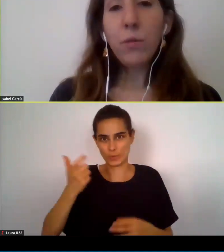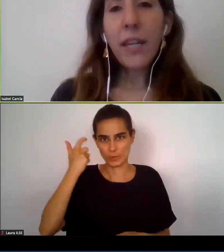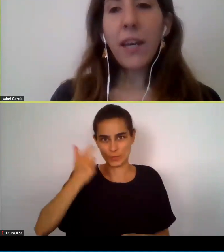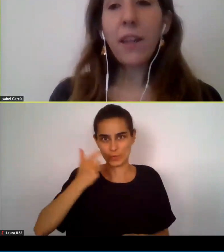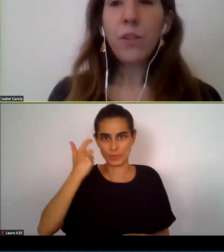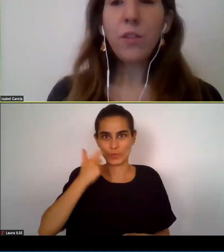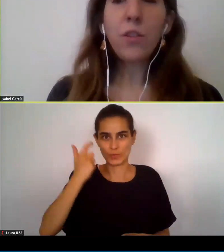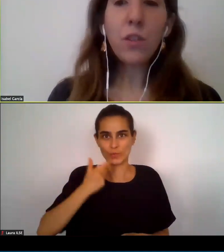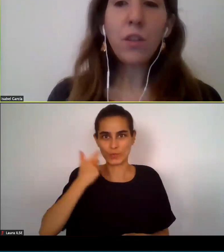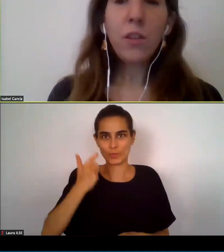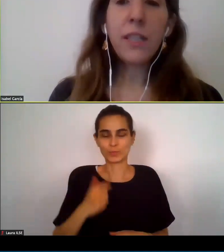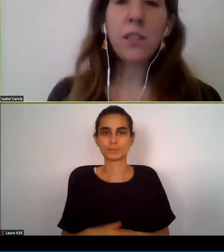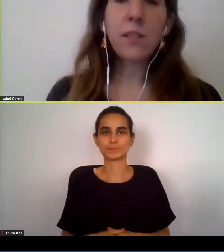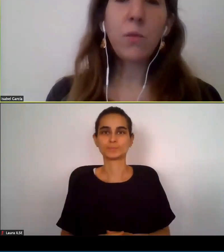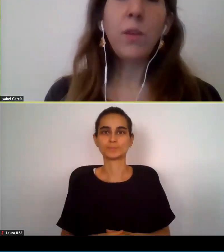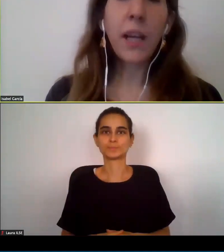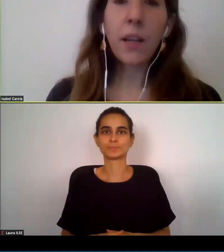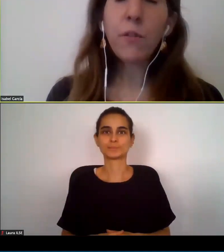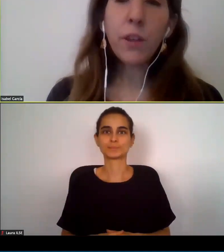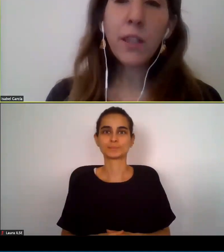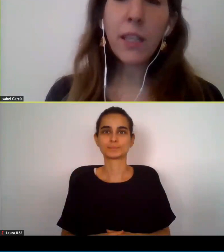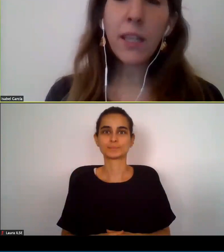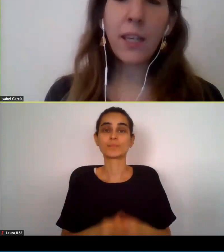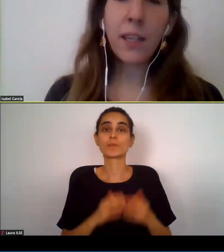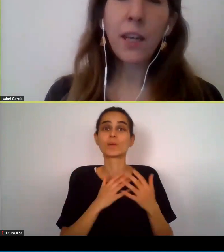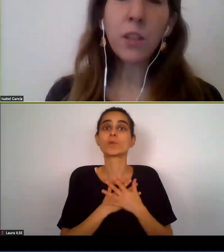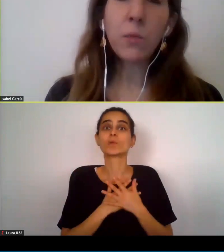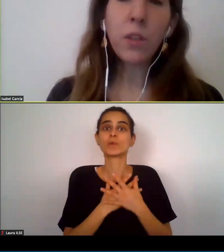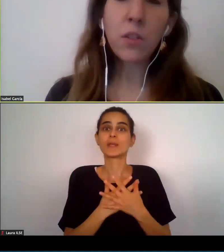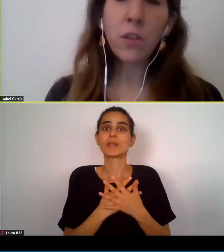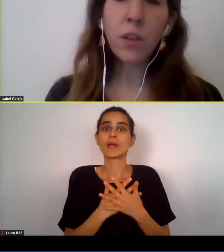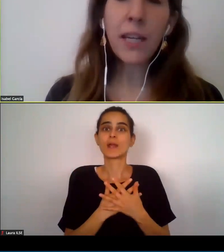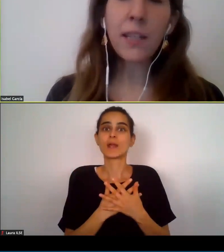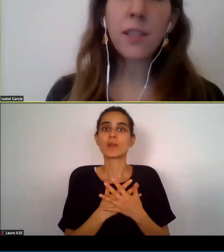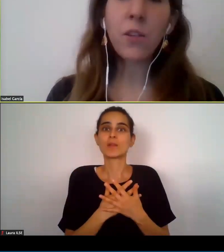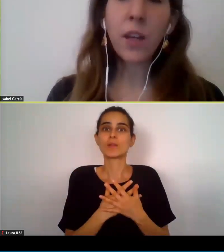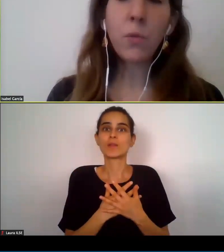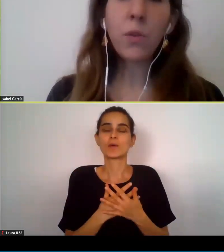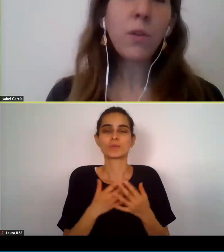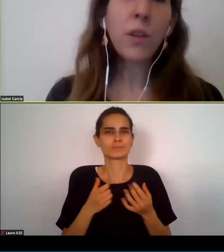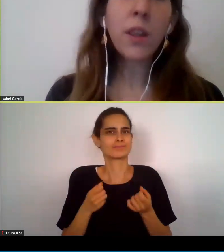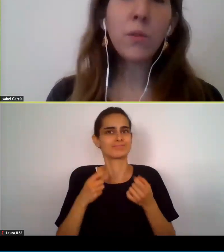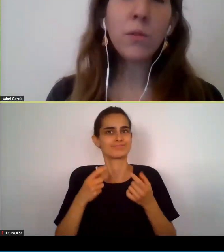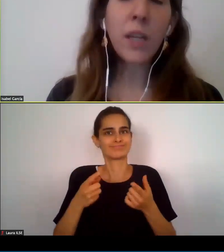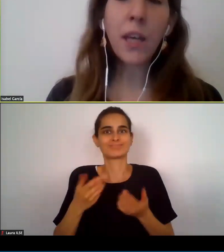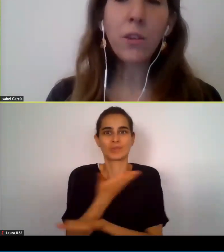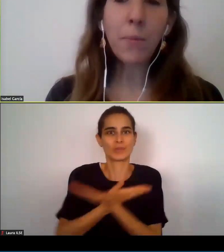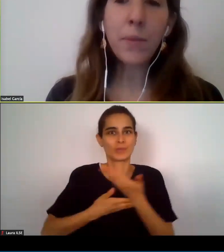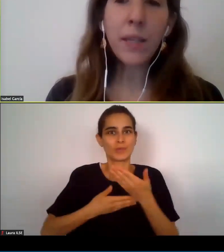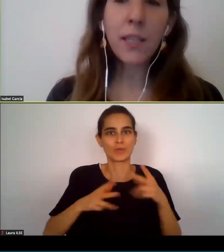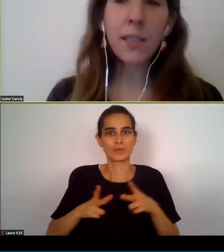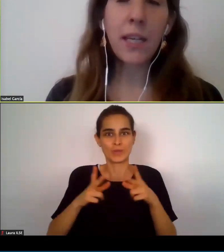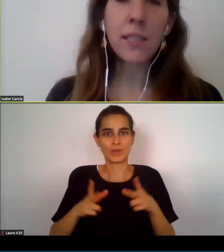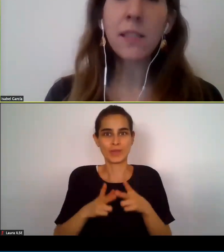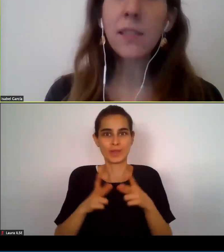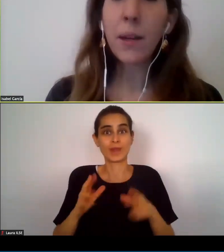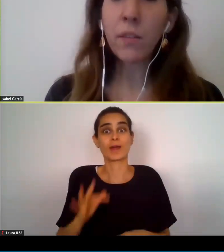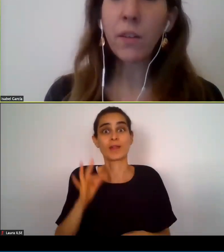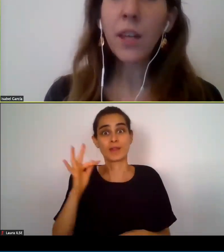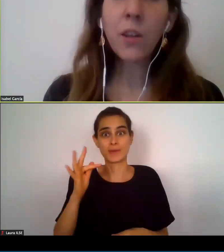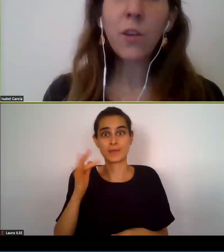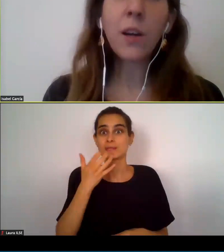El voluntariado no solo es una gran fuente de contribución social, sino que uno cuando hace voluntariado también se